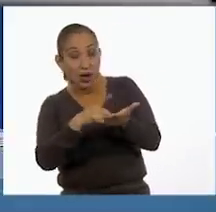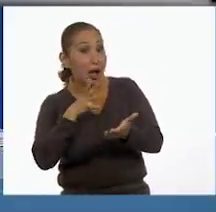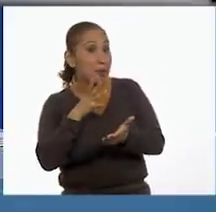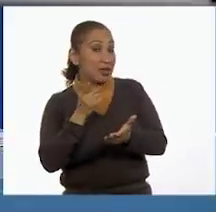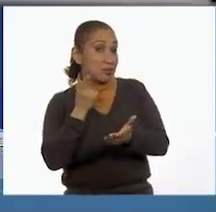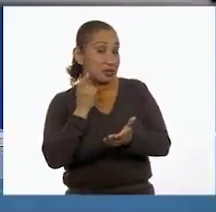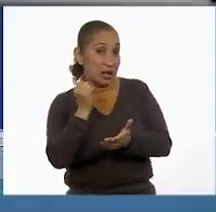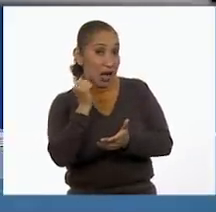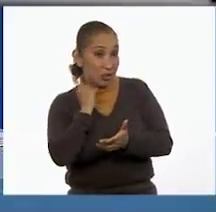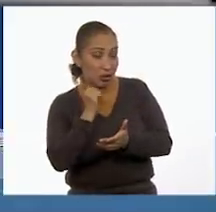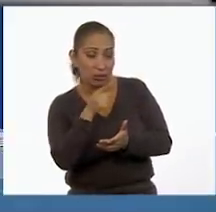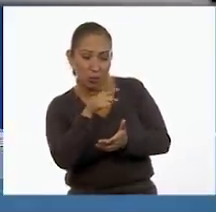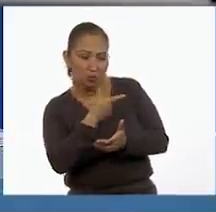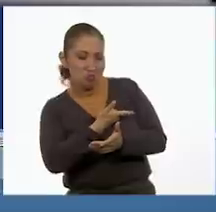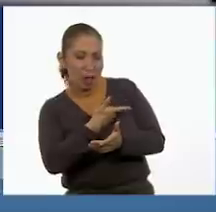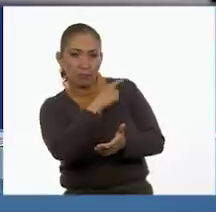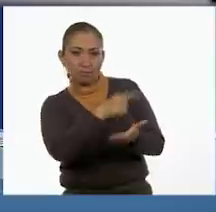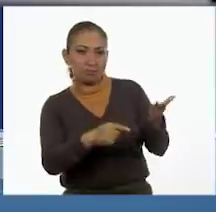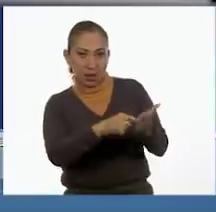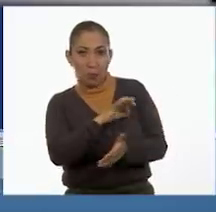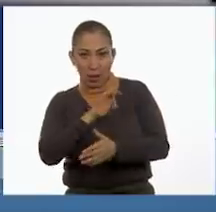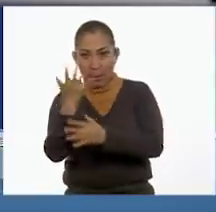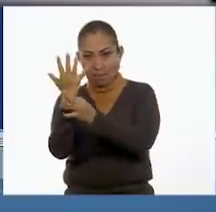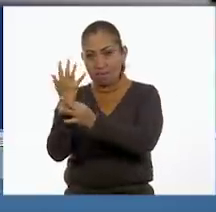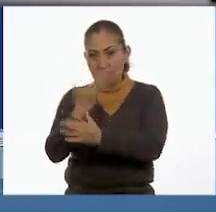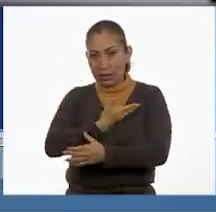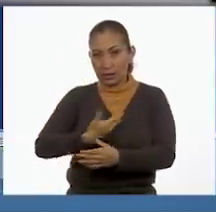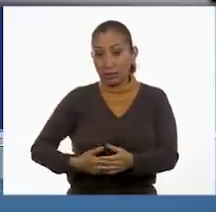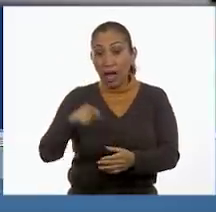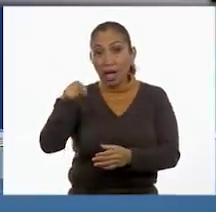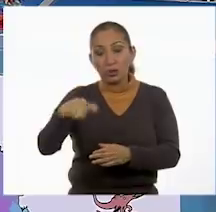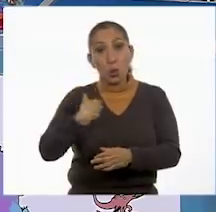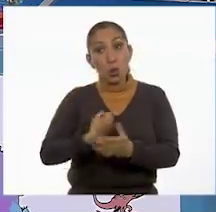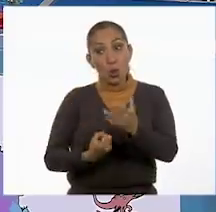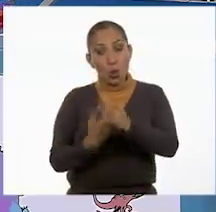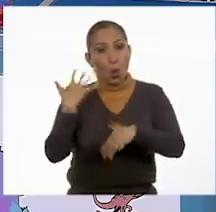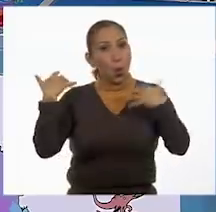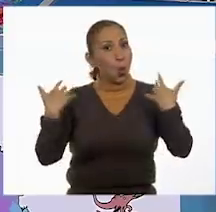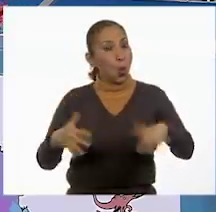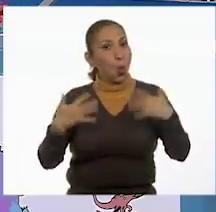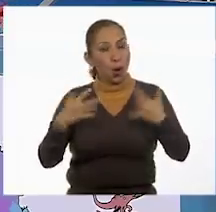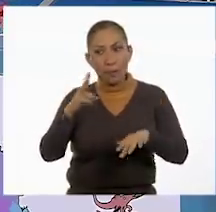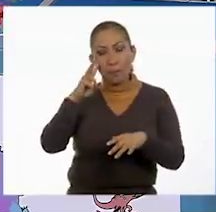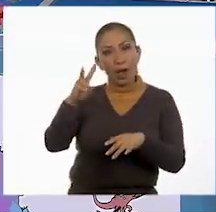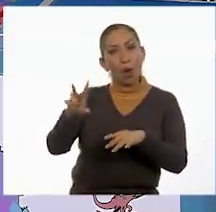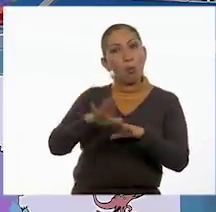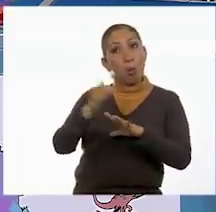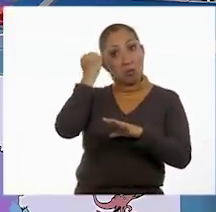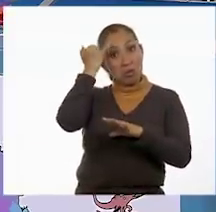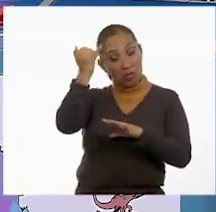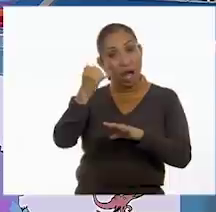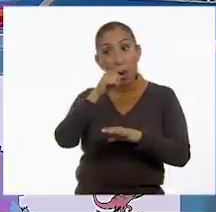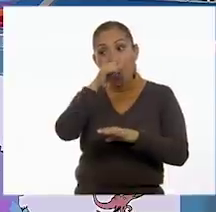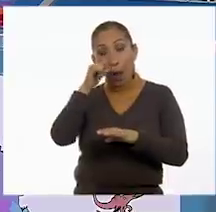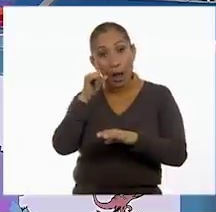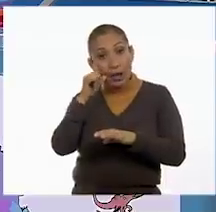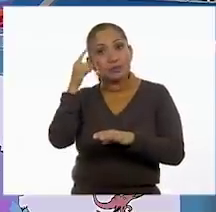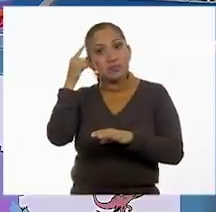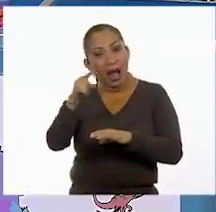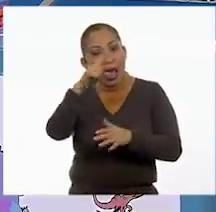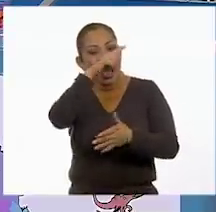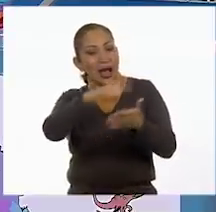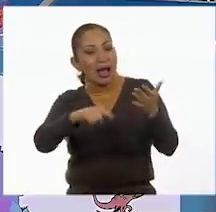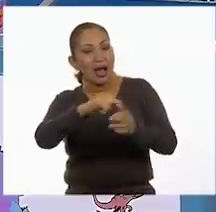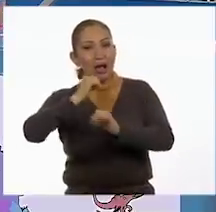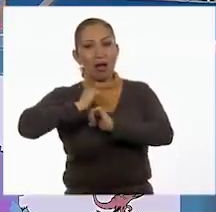cámaras. Estas reformas en su momento ocasionaron un gran revuelo porque fueron vistas como una estrategia de Juárez para